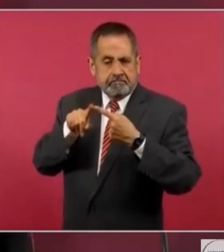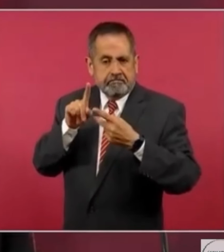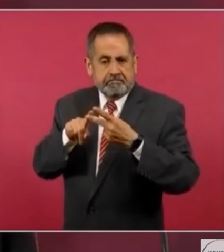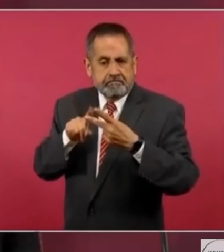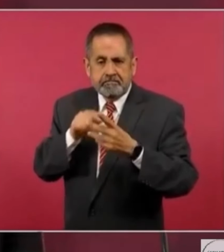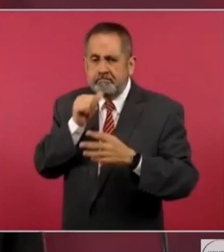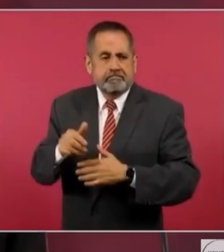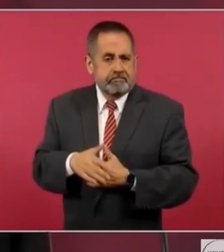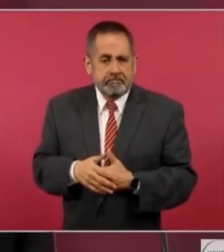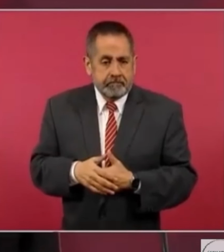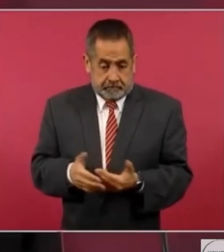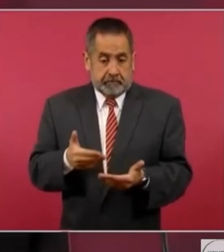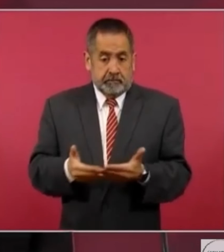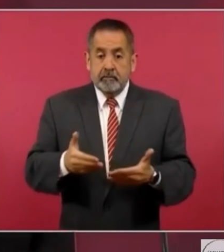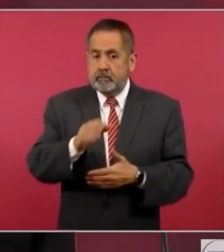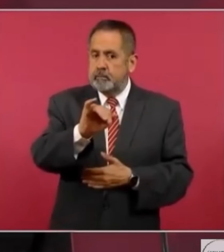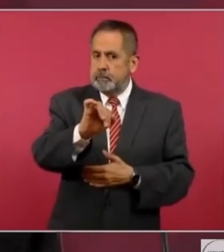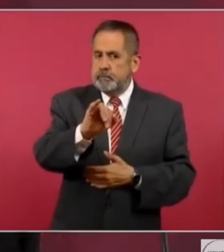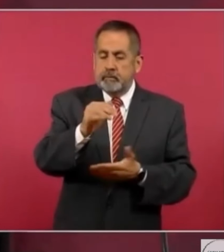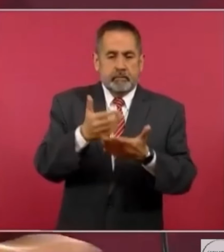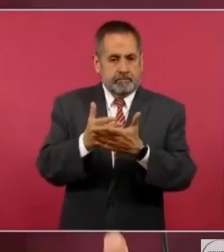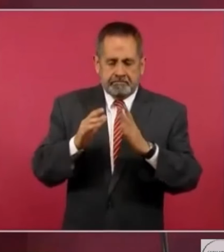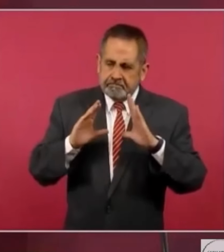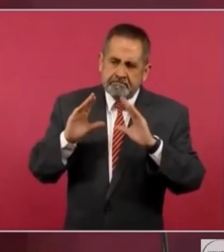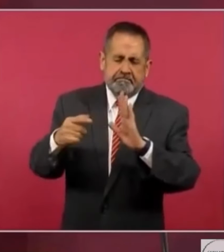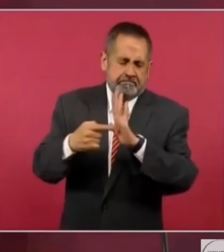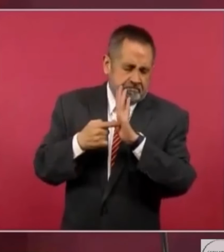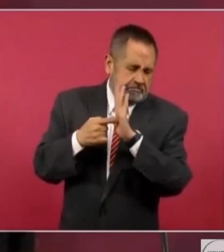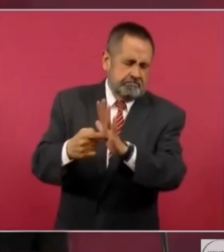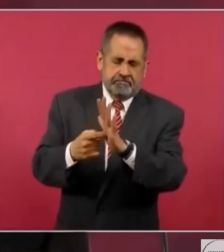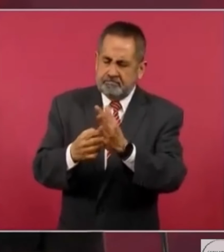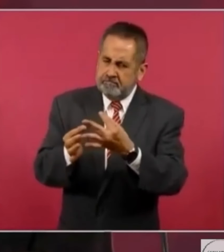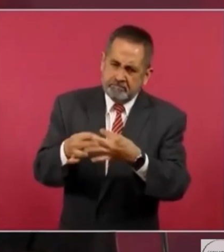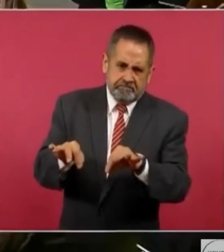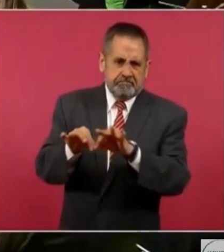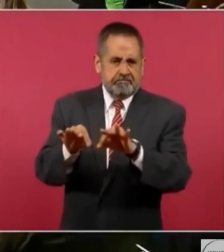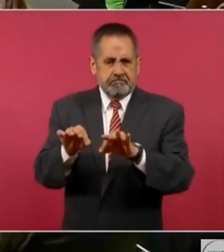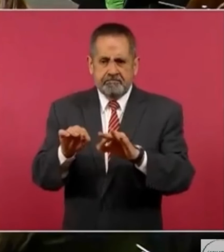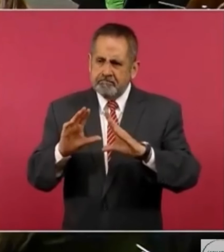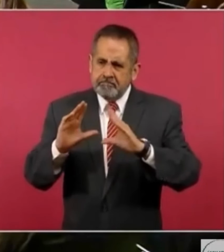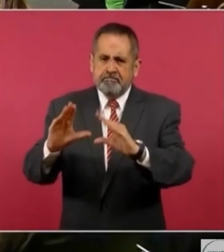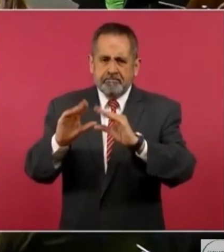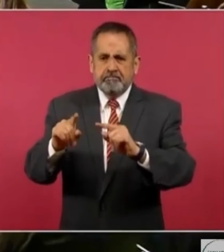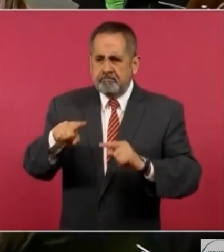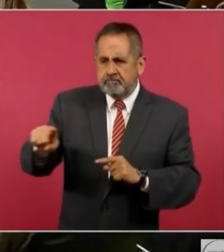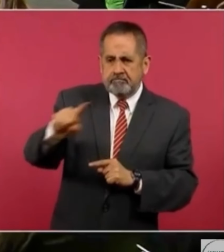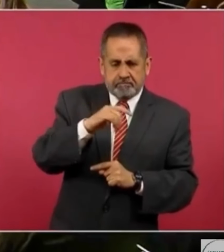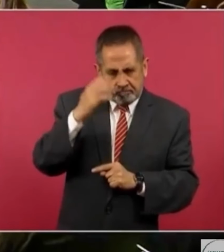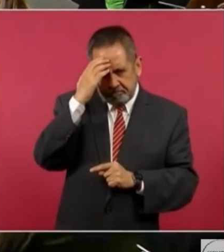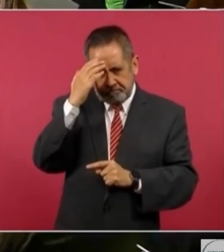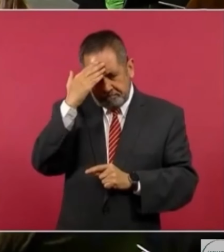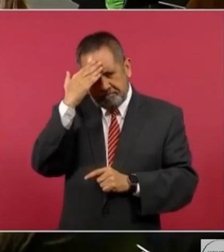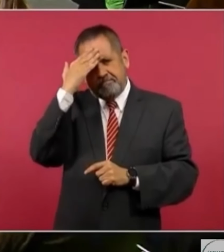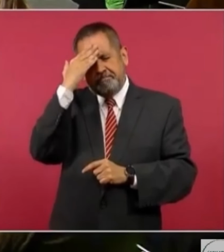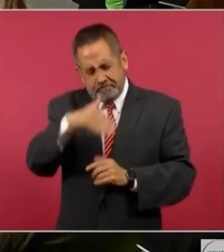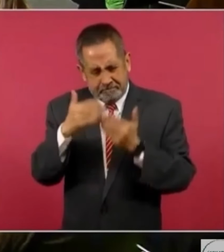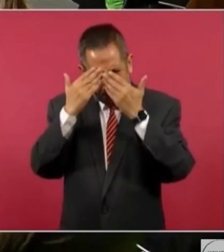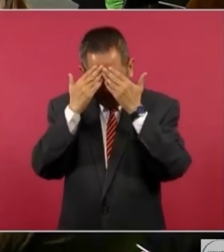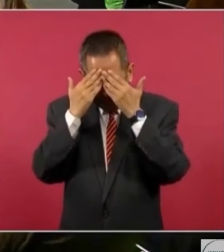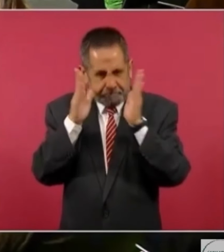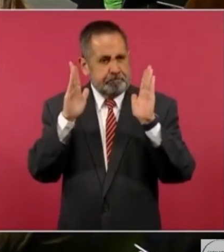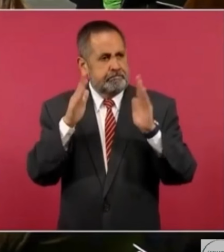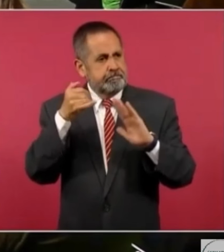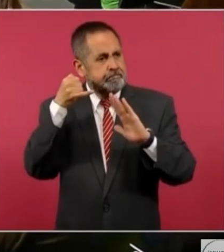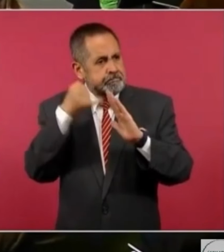Ahora no, ahora nos importa muchísimo el que se conozca de